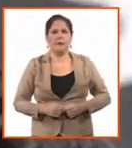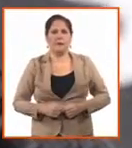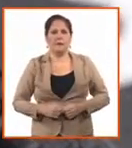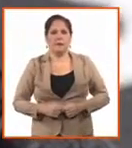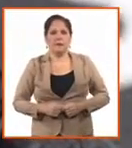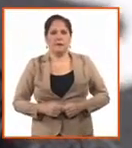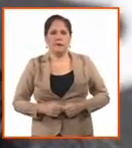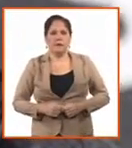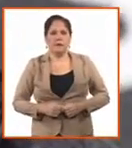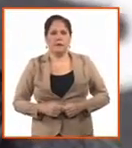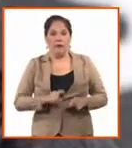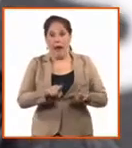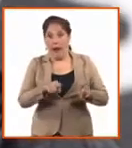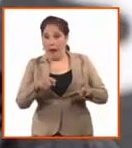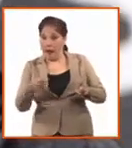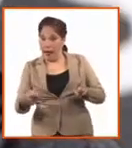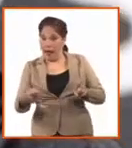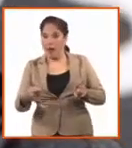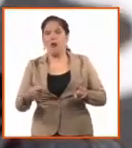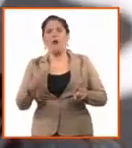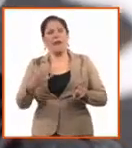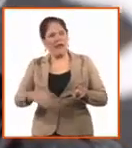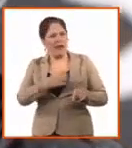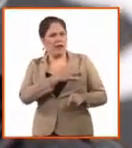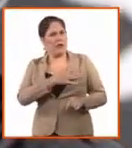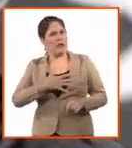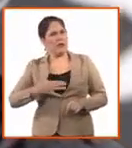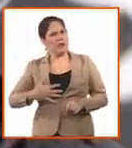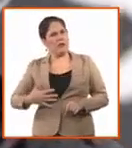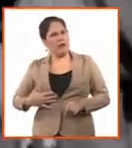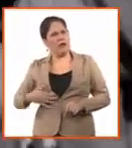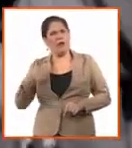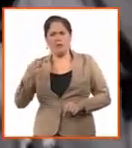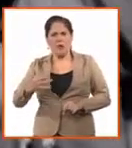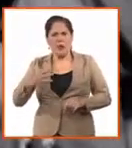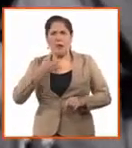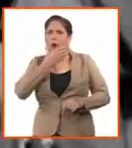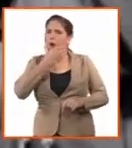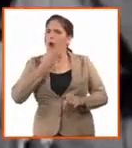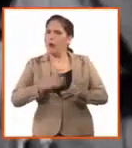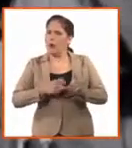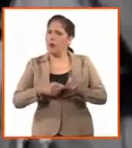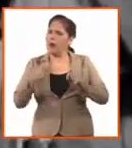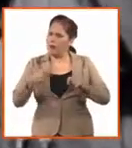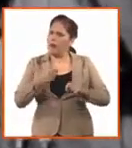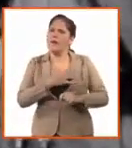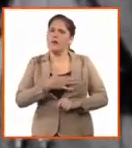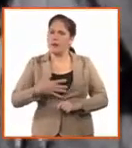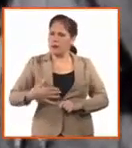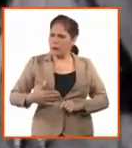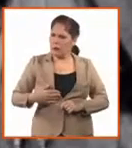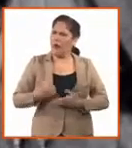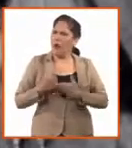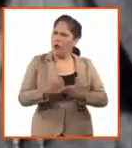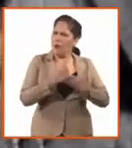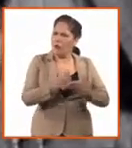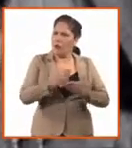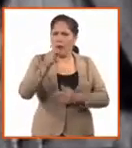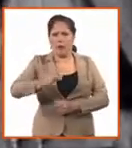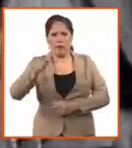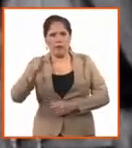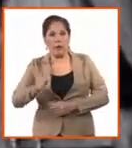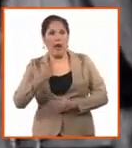al lado de eso su gran sensibilidad ante todos los problemas su sensibilidad frente a la